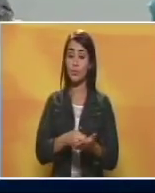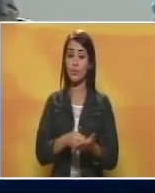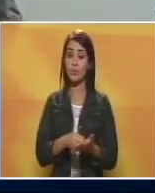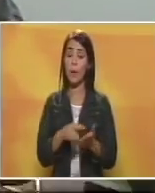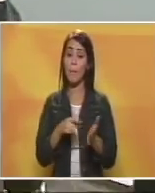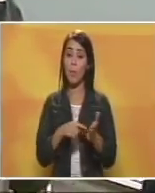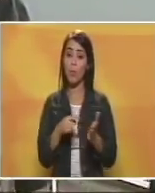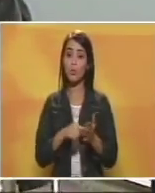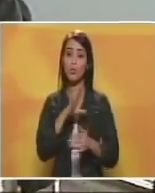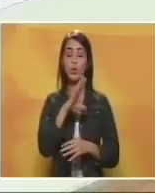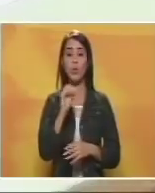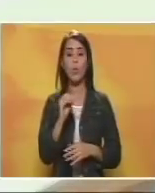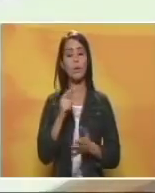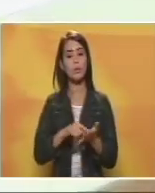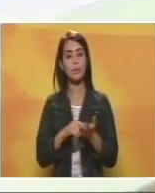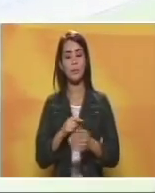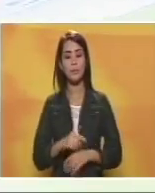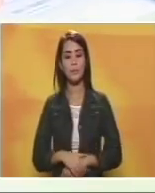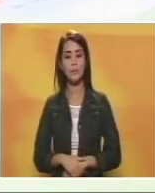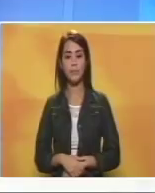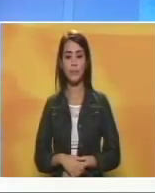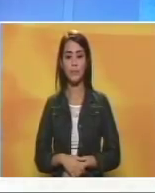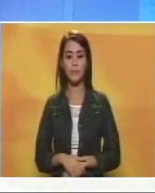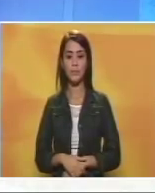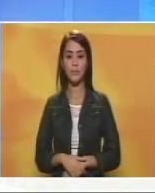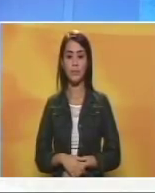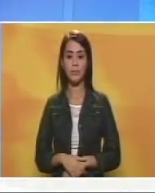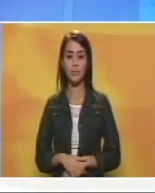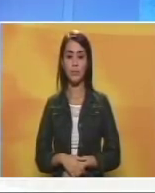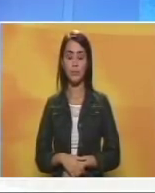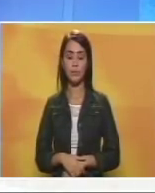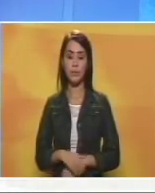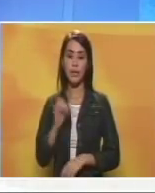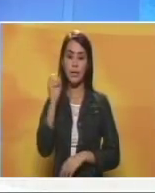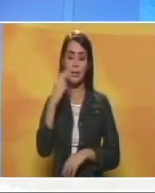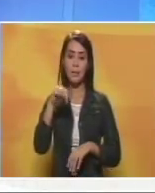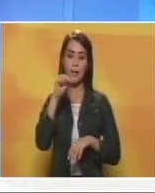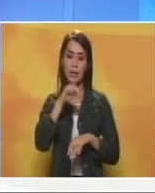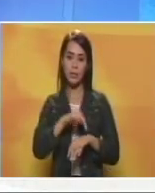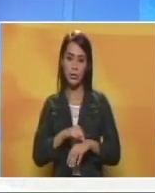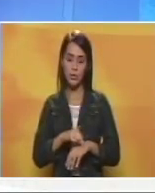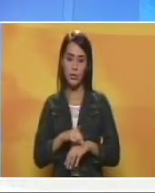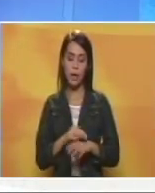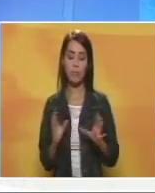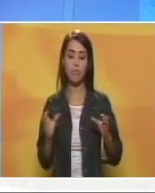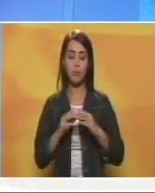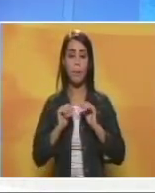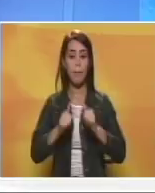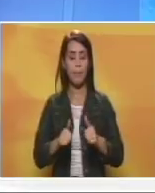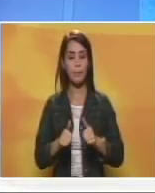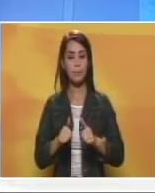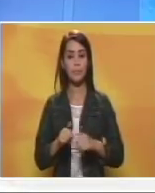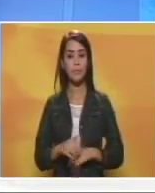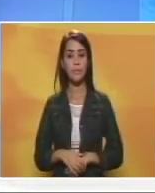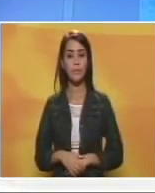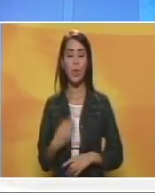equivalente a 50 unidades tributarias. La Asamblea Nacional inició su sesión ordinaria con un debate sobre un